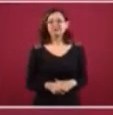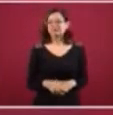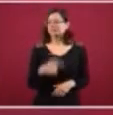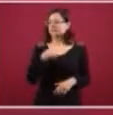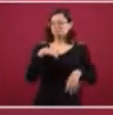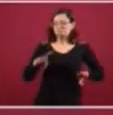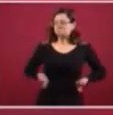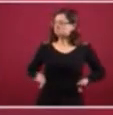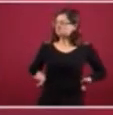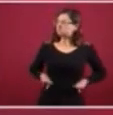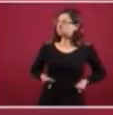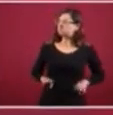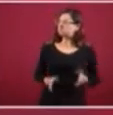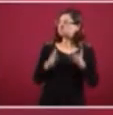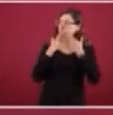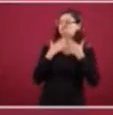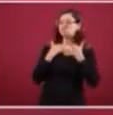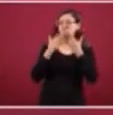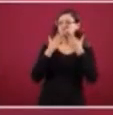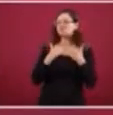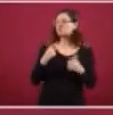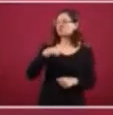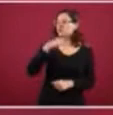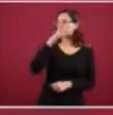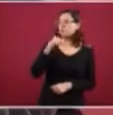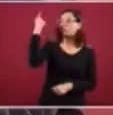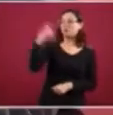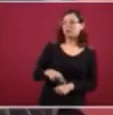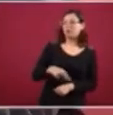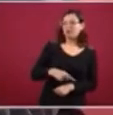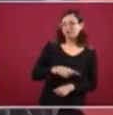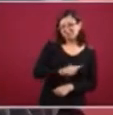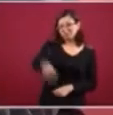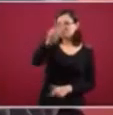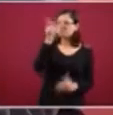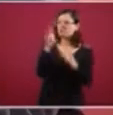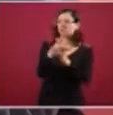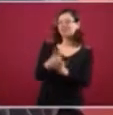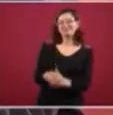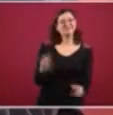capaz de mandar a matar a nadie.